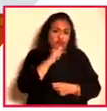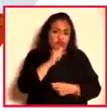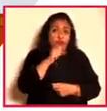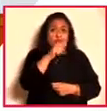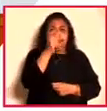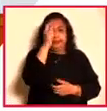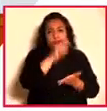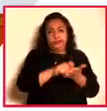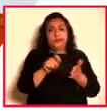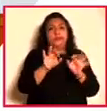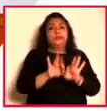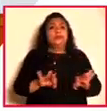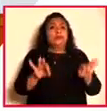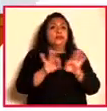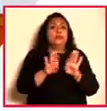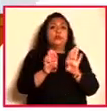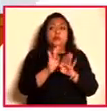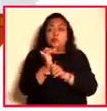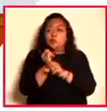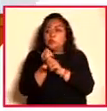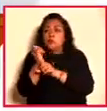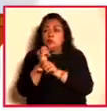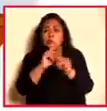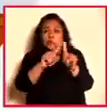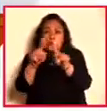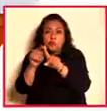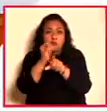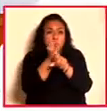destaca la abundancia de fuentes históricas, muchas de ellas